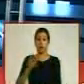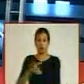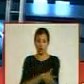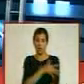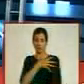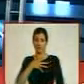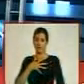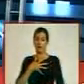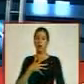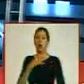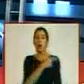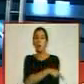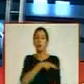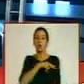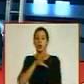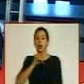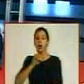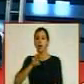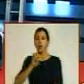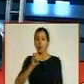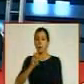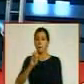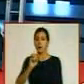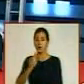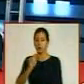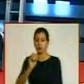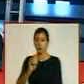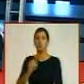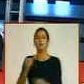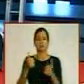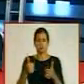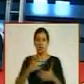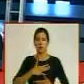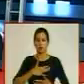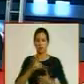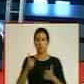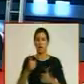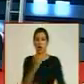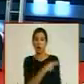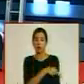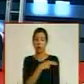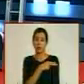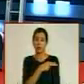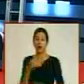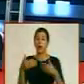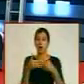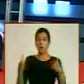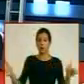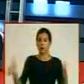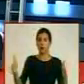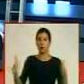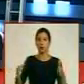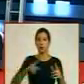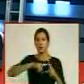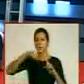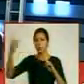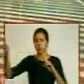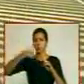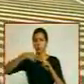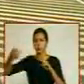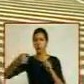en el hospital Coromoto de Maracaibo se encuentran estables. Entre tanto, las autoridades mantienen abierto el puente aéreo en espera de nuevos traslados.